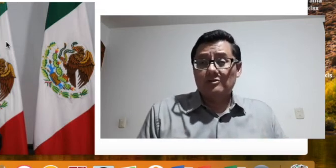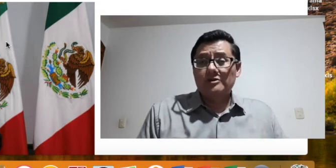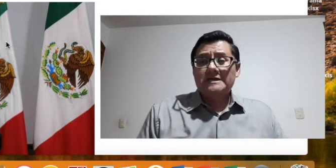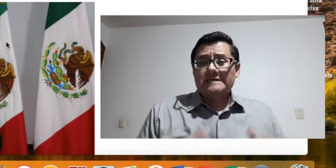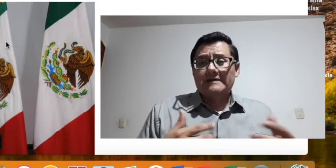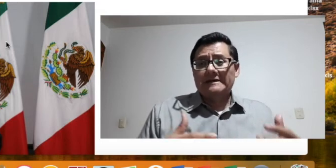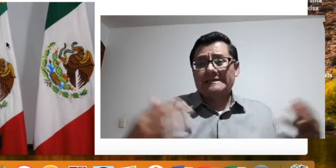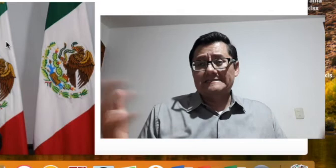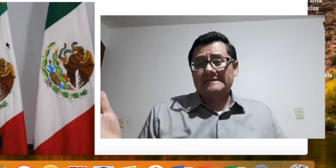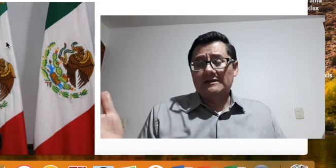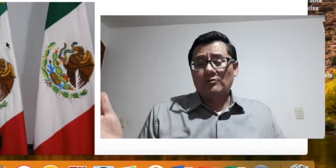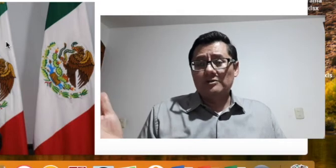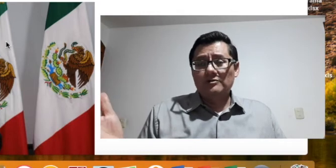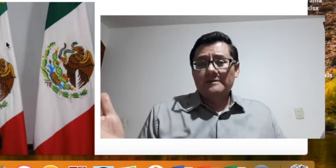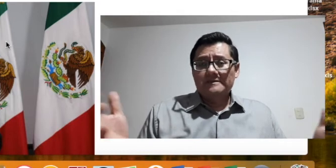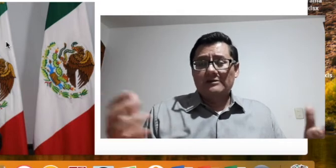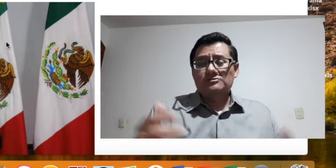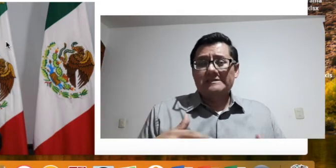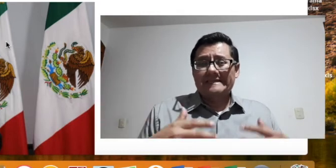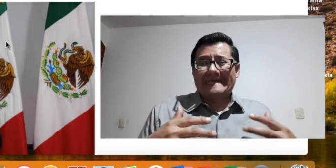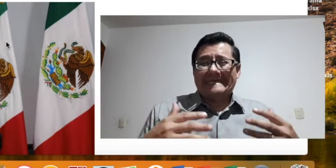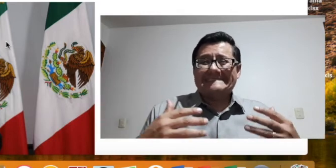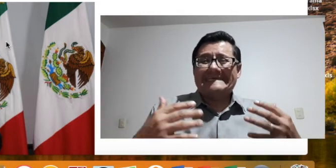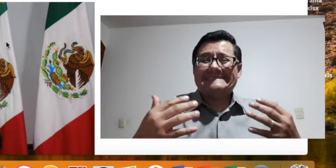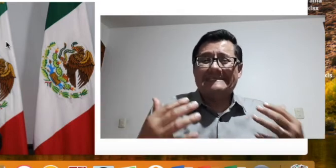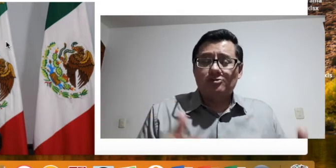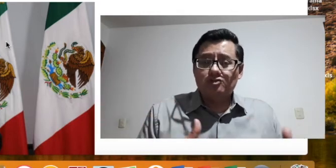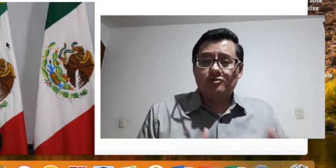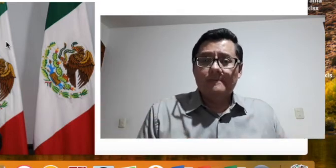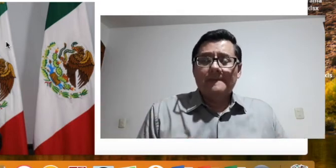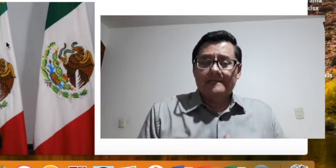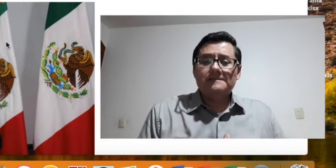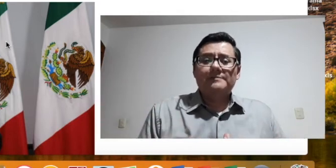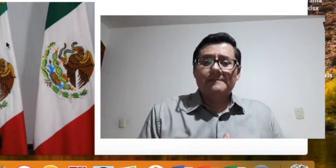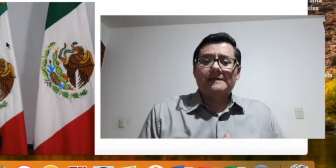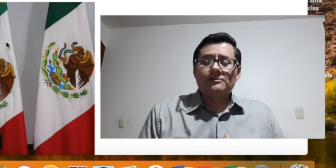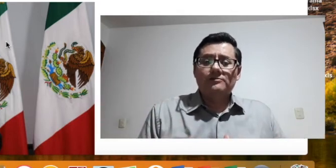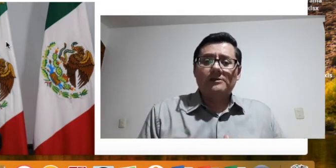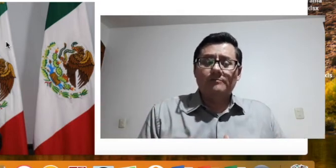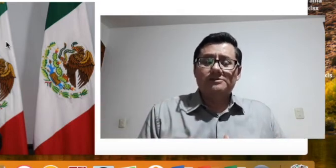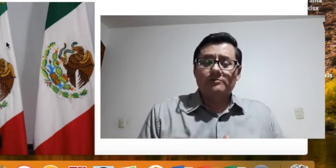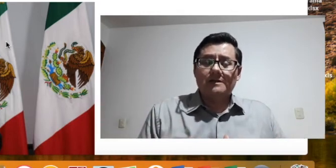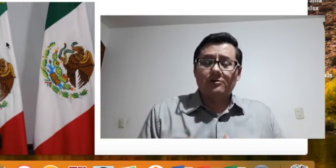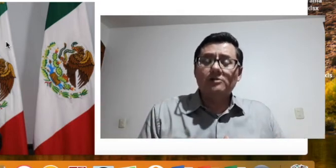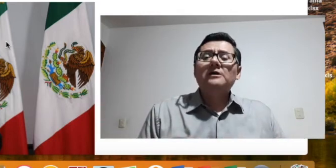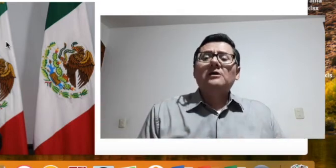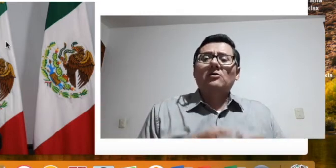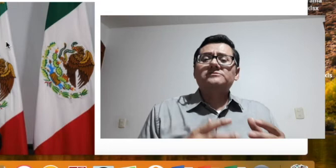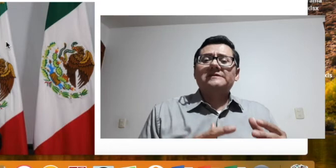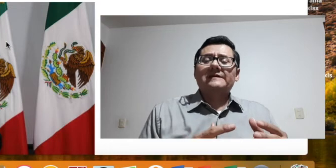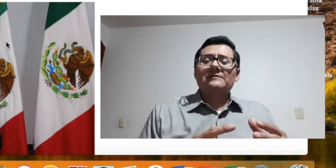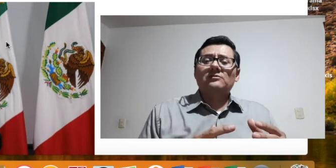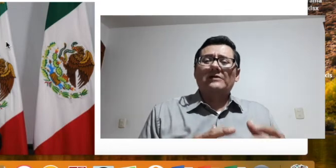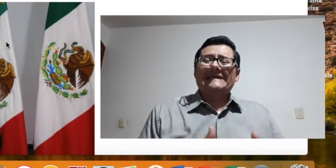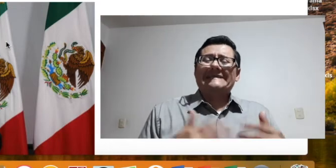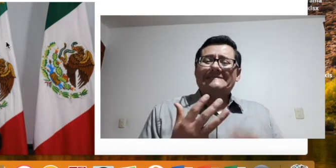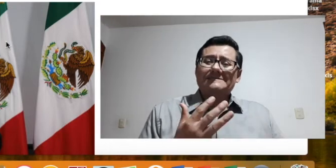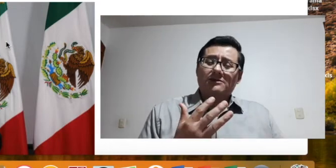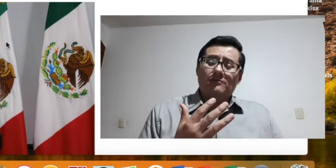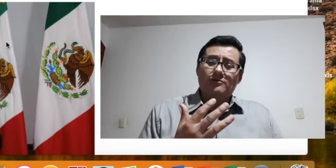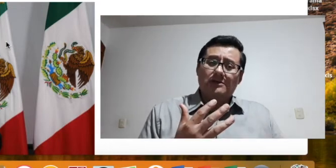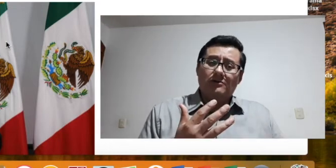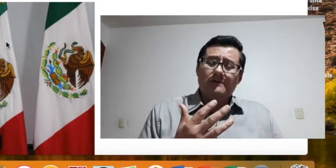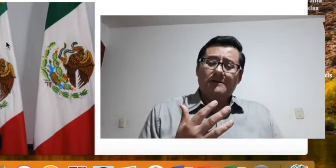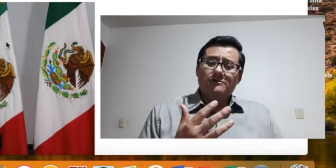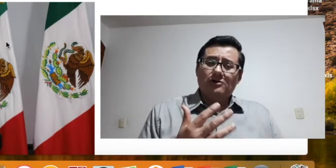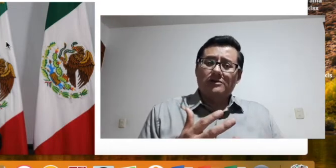López Obrador y habrá quien esté de acuerdo y considere que es exitoso este primer año de López Obrador, considerando el desastre,